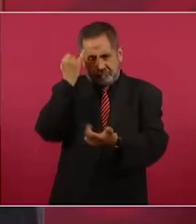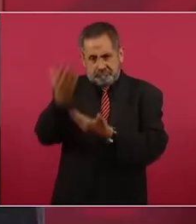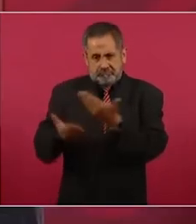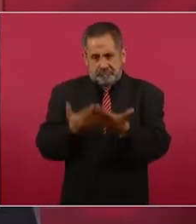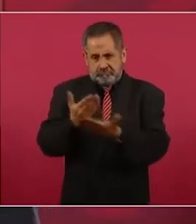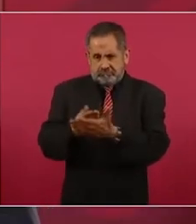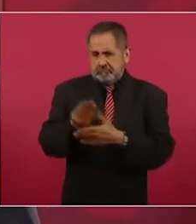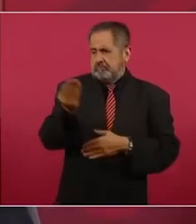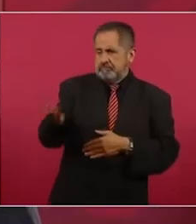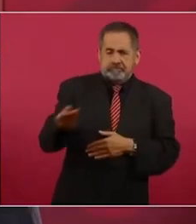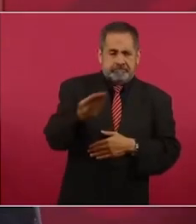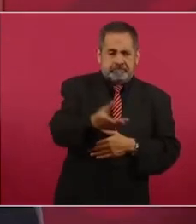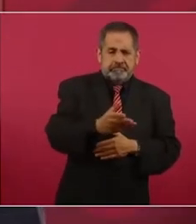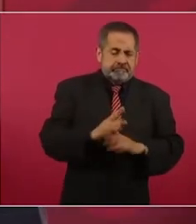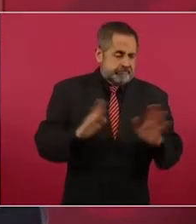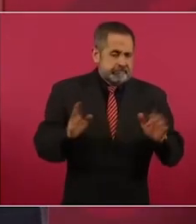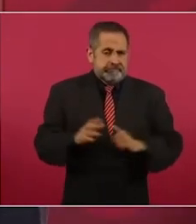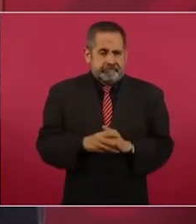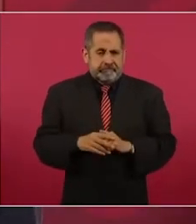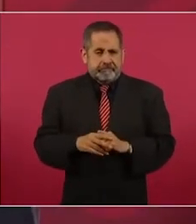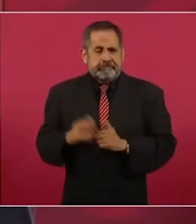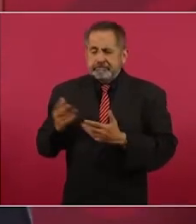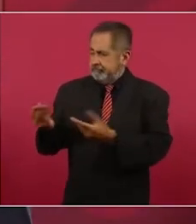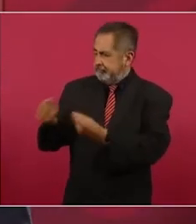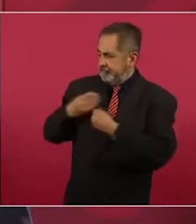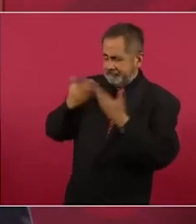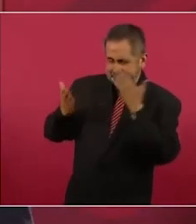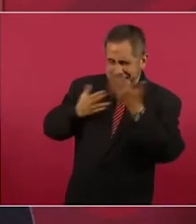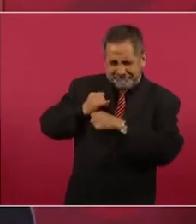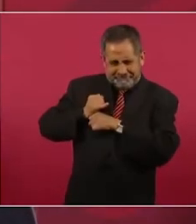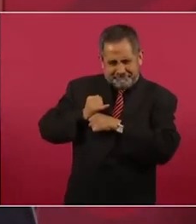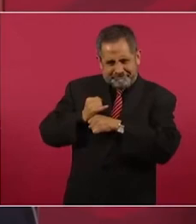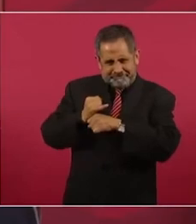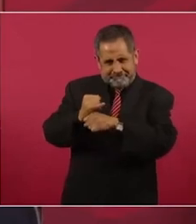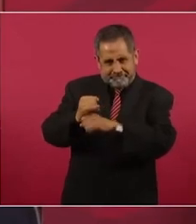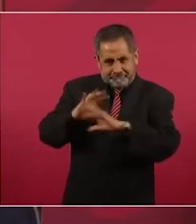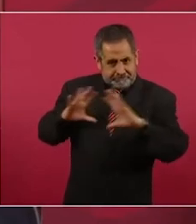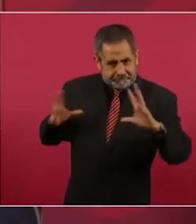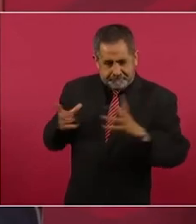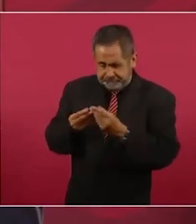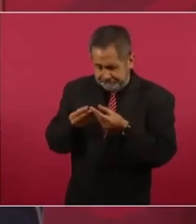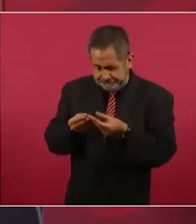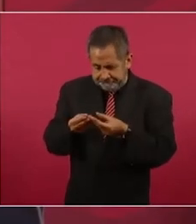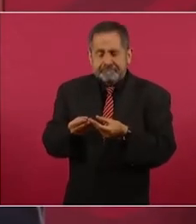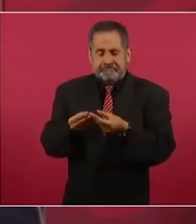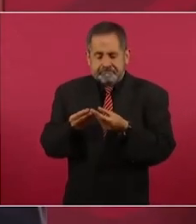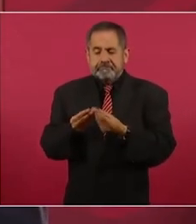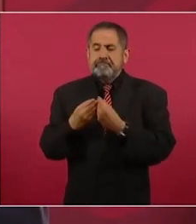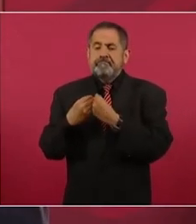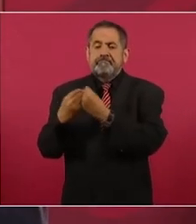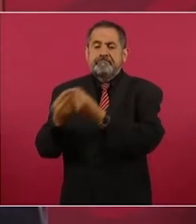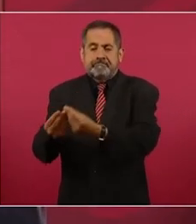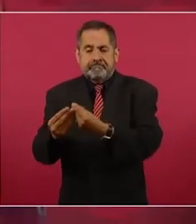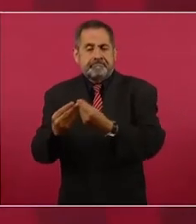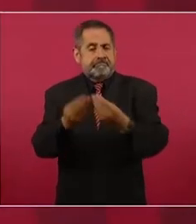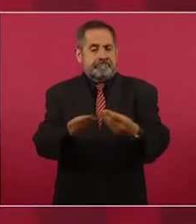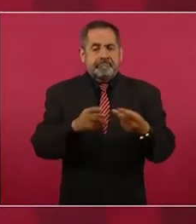porque ya tengo ya los estudios y tengo una encuesta,